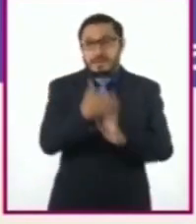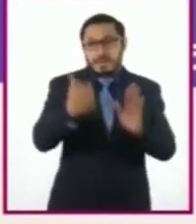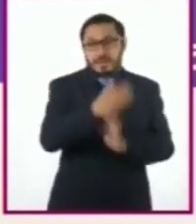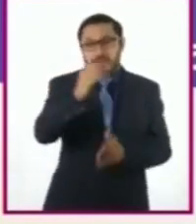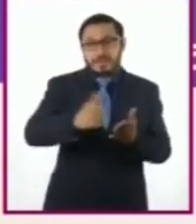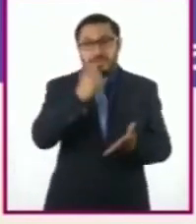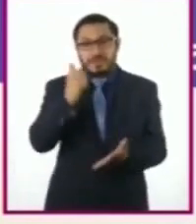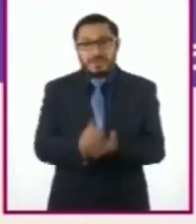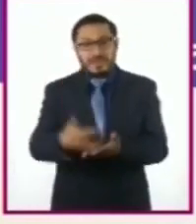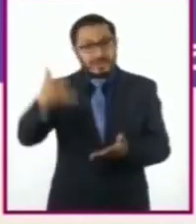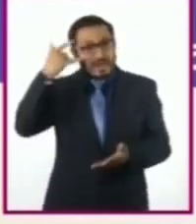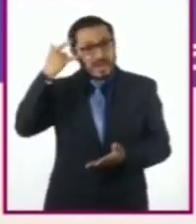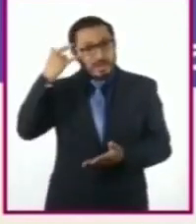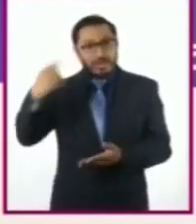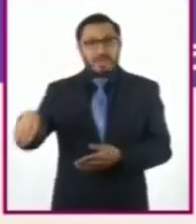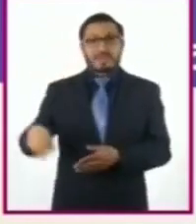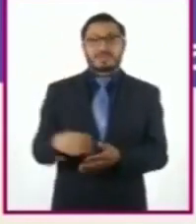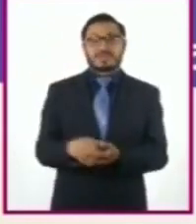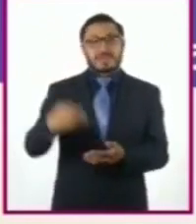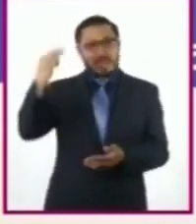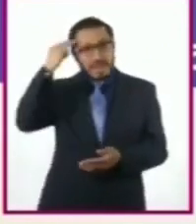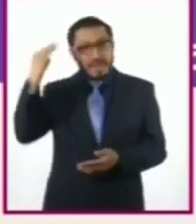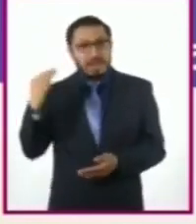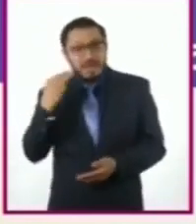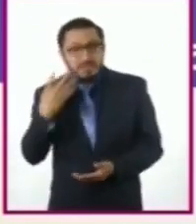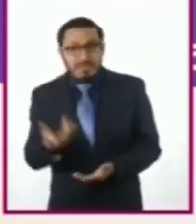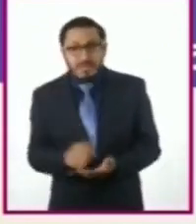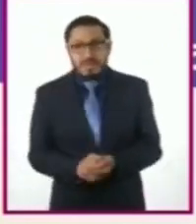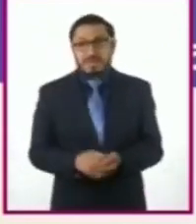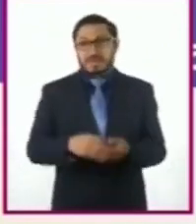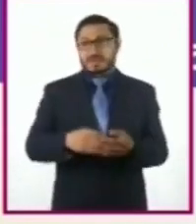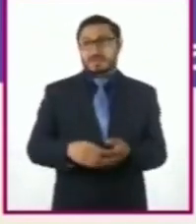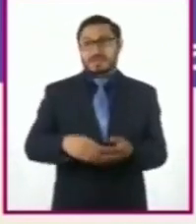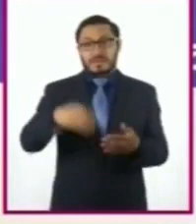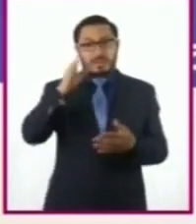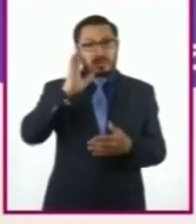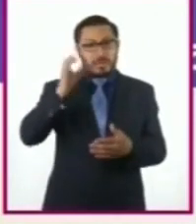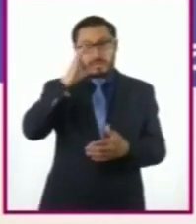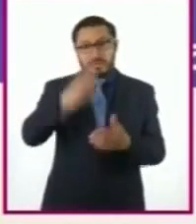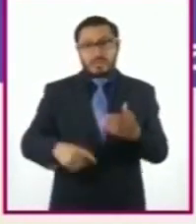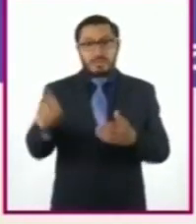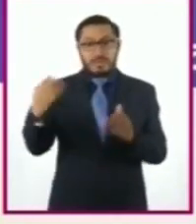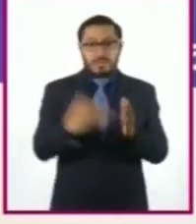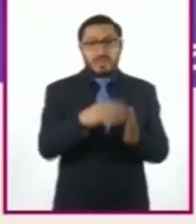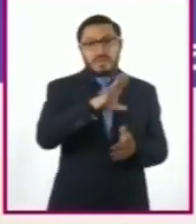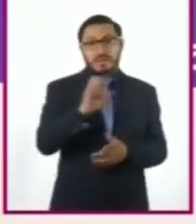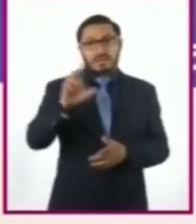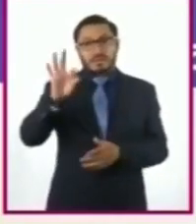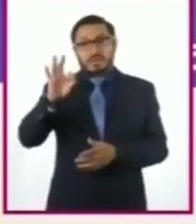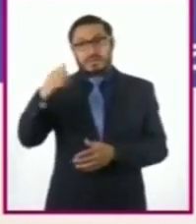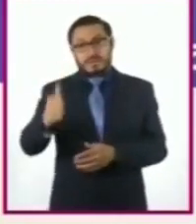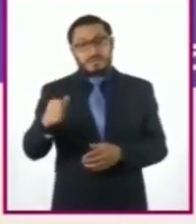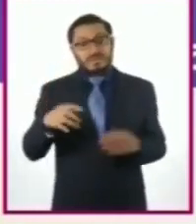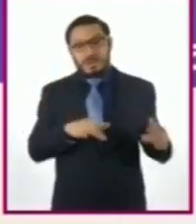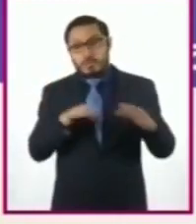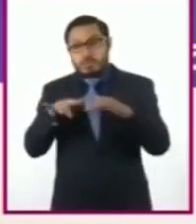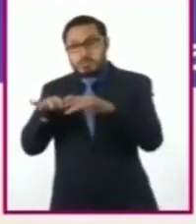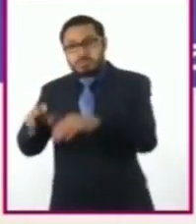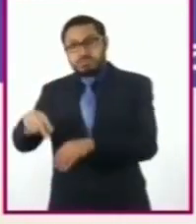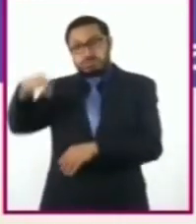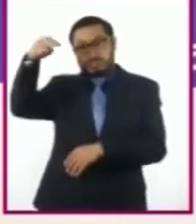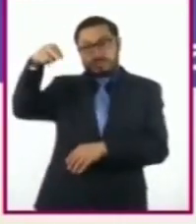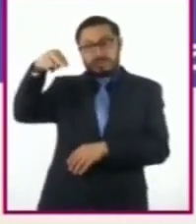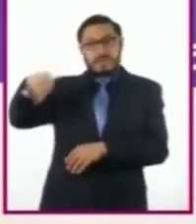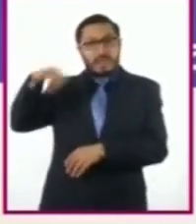Mérida. A finales de 1546, tanto la conquista del norte como la del centro de